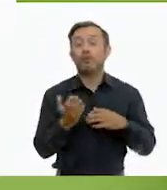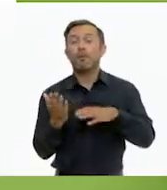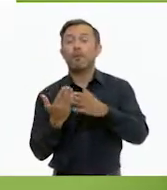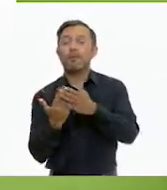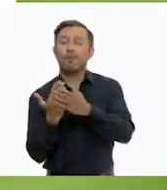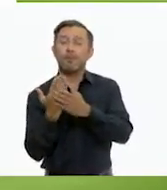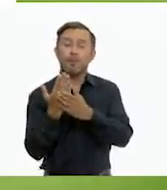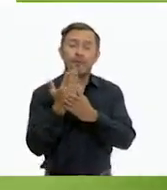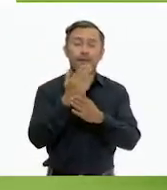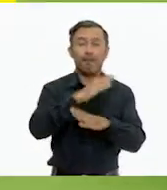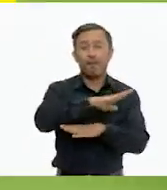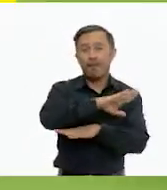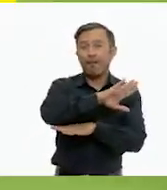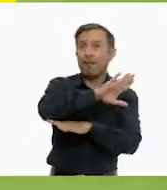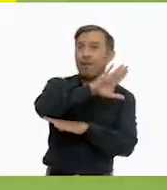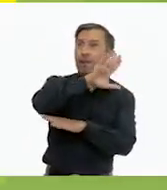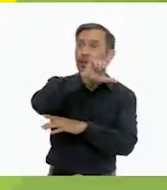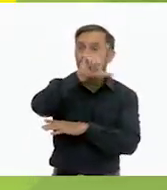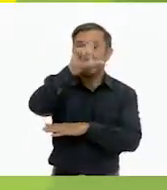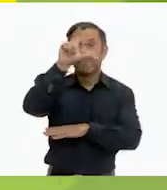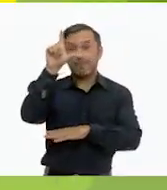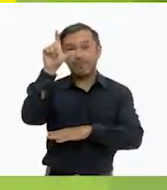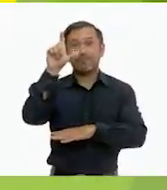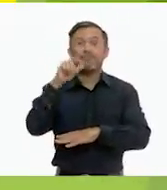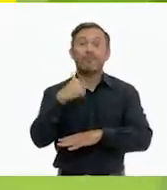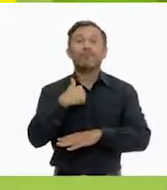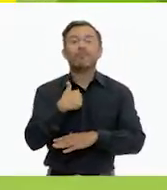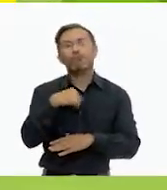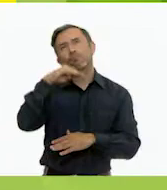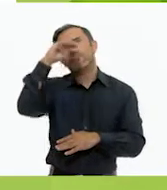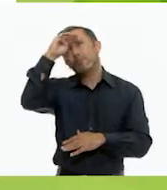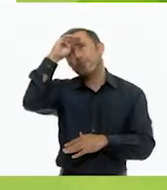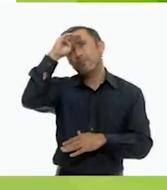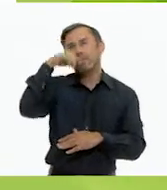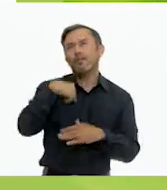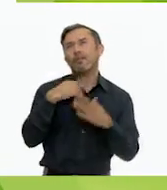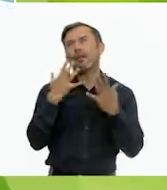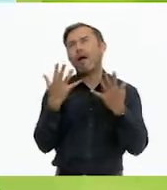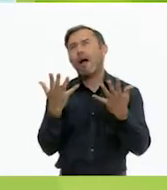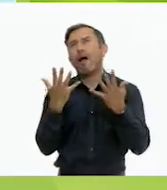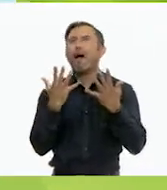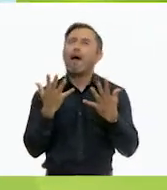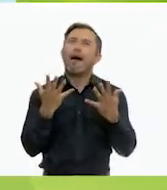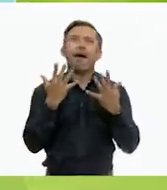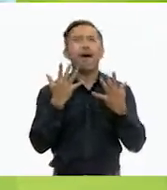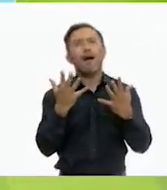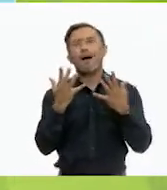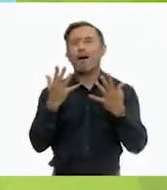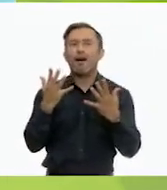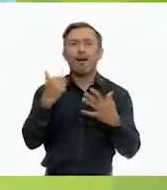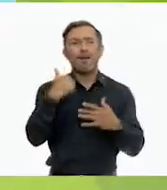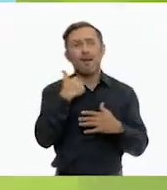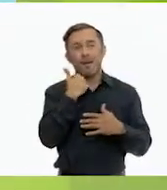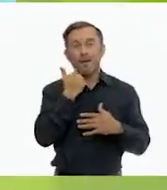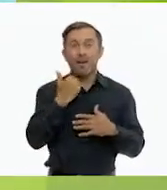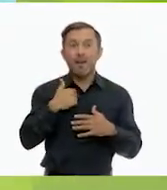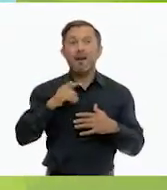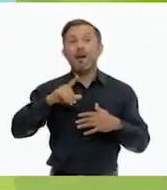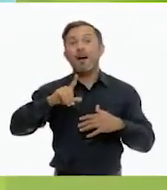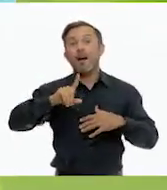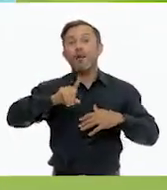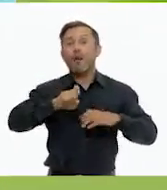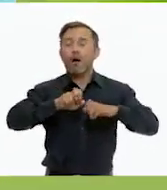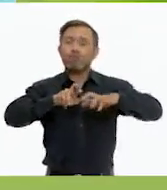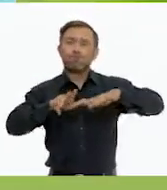día en que a mí me gustaría ponerme a jugar dentro